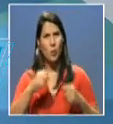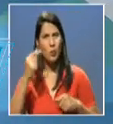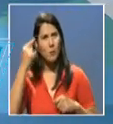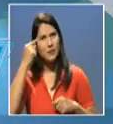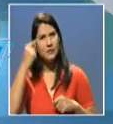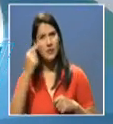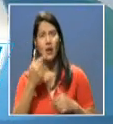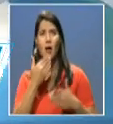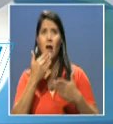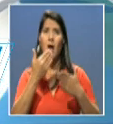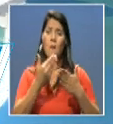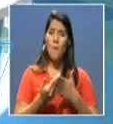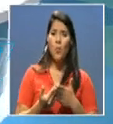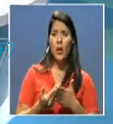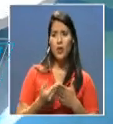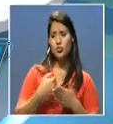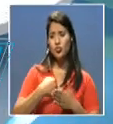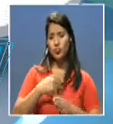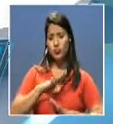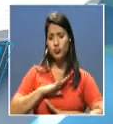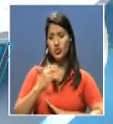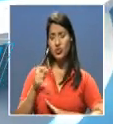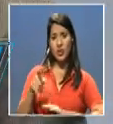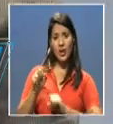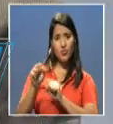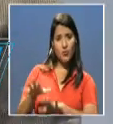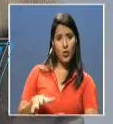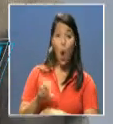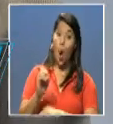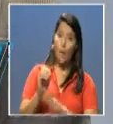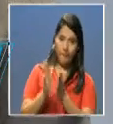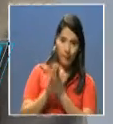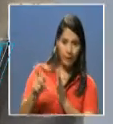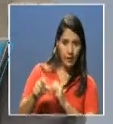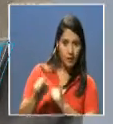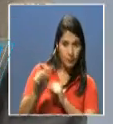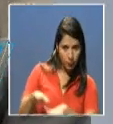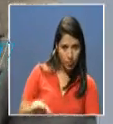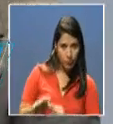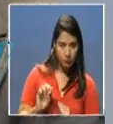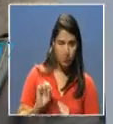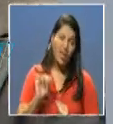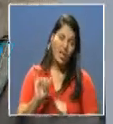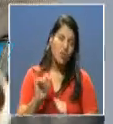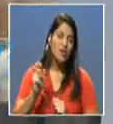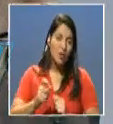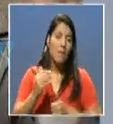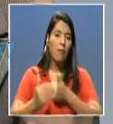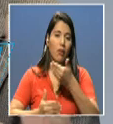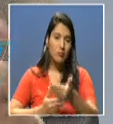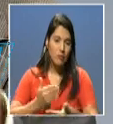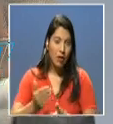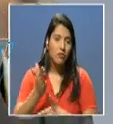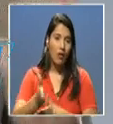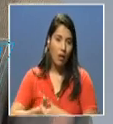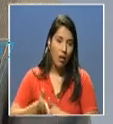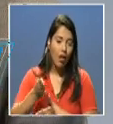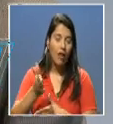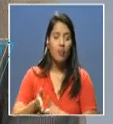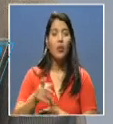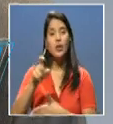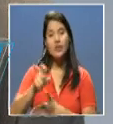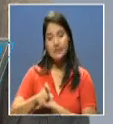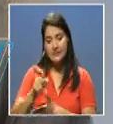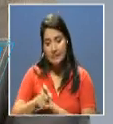satisfecho si ese magistrado renuncia o le piden la renuncia, porque todo eso es un trámite lento también que tiene que ir a